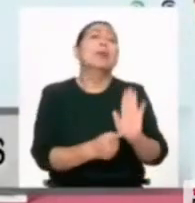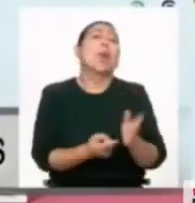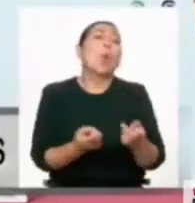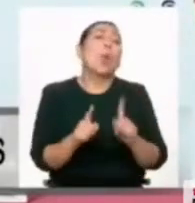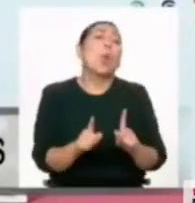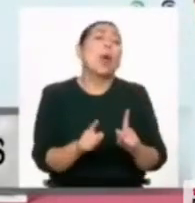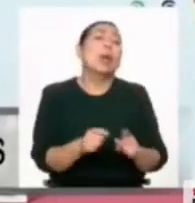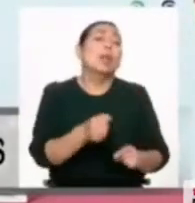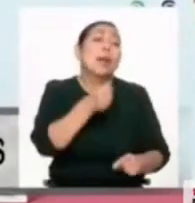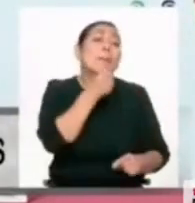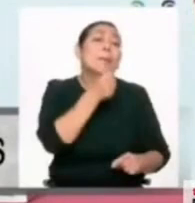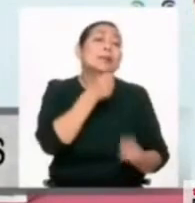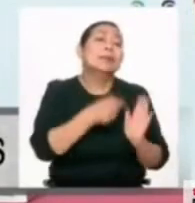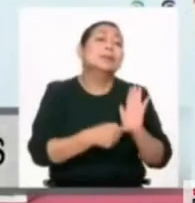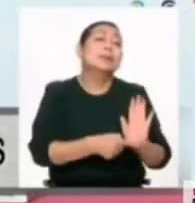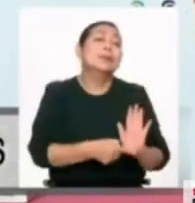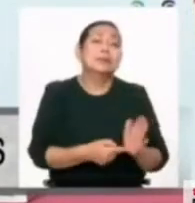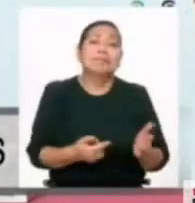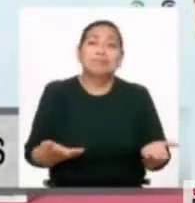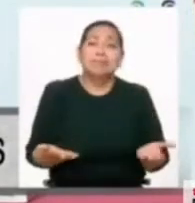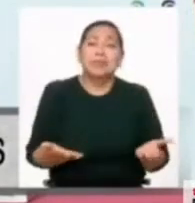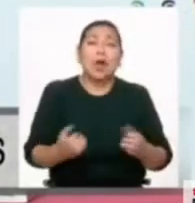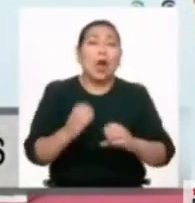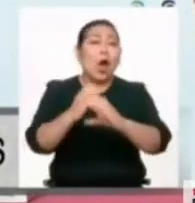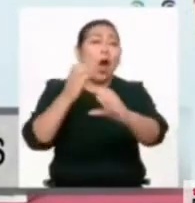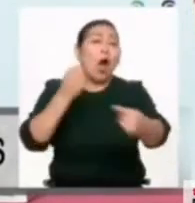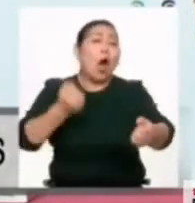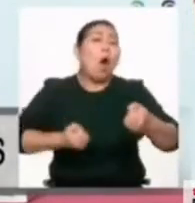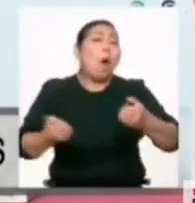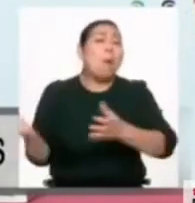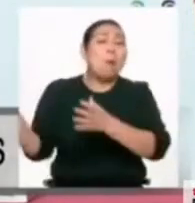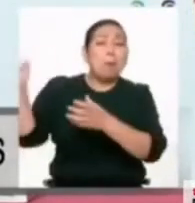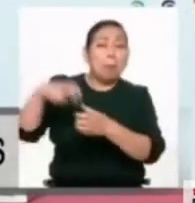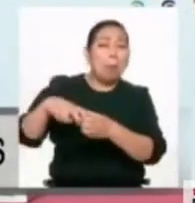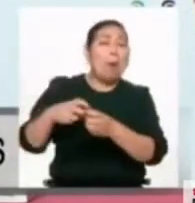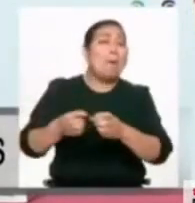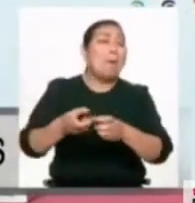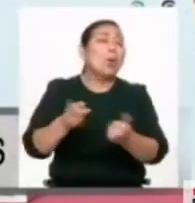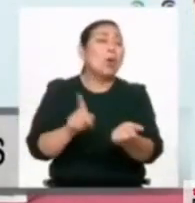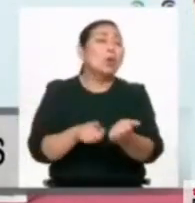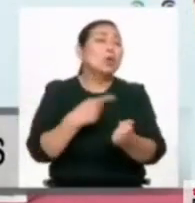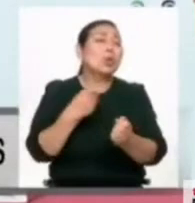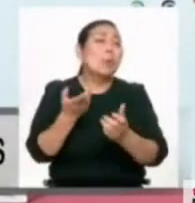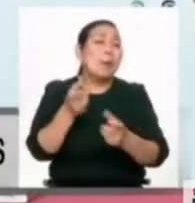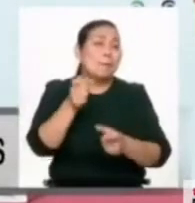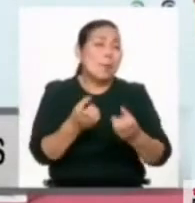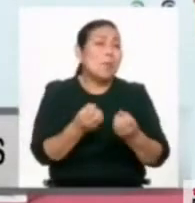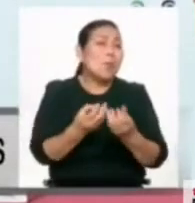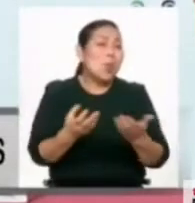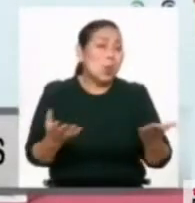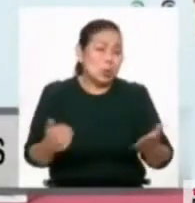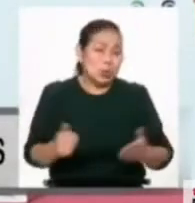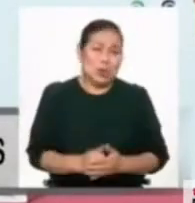presentar, cuándo la prensa ha podido presentar, ¿no?, los ómnibus en cuales se lleve esa gente, como se acostumbra, ¿no?, en